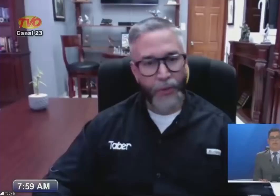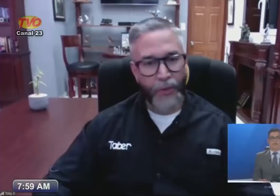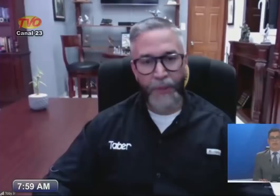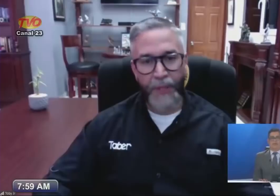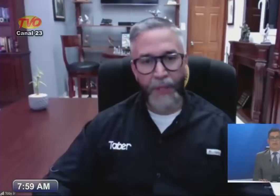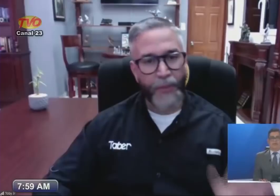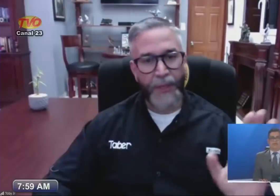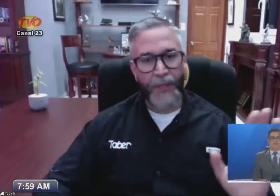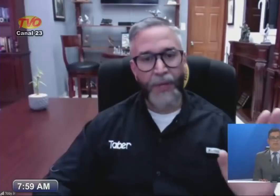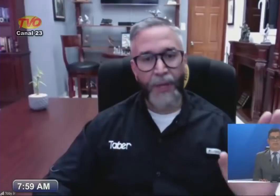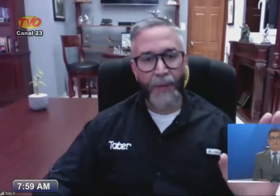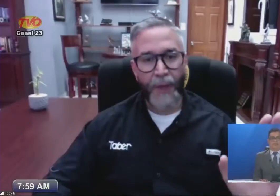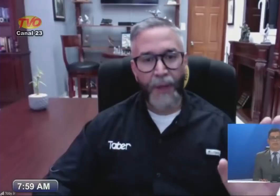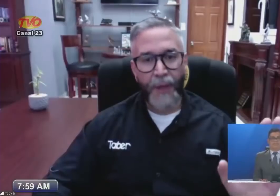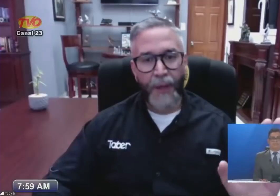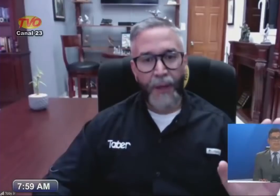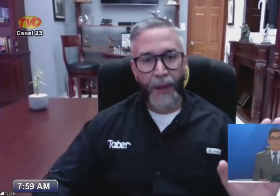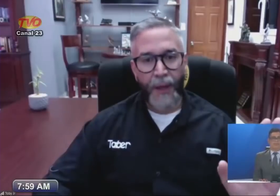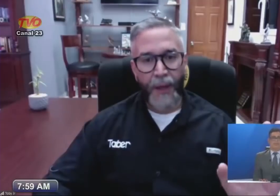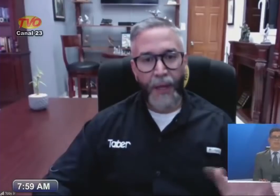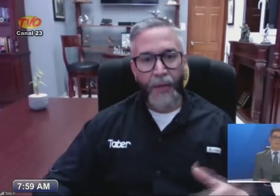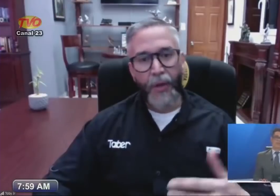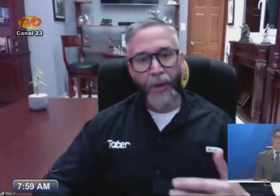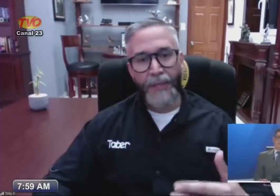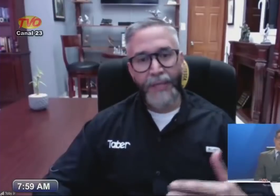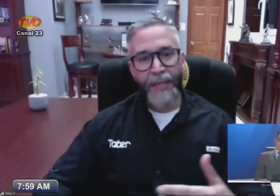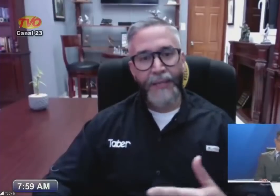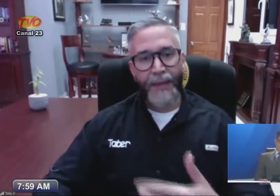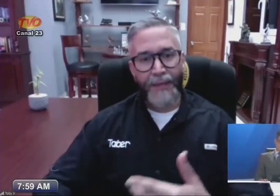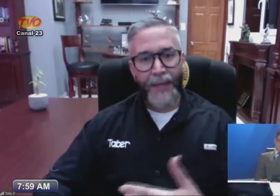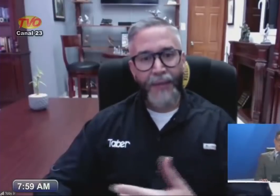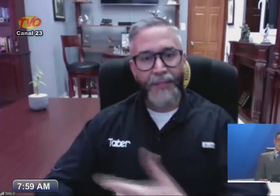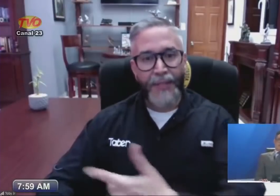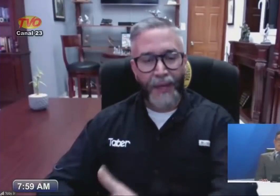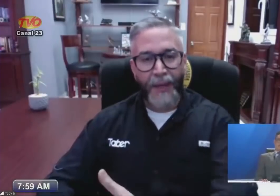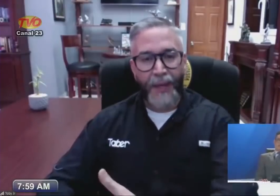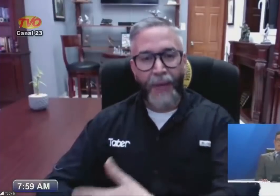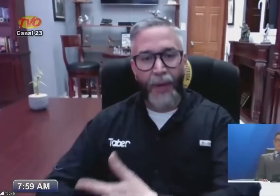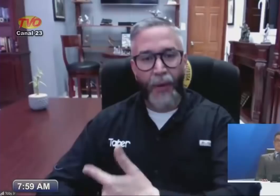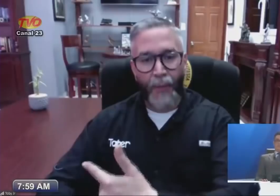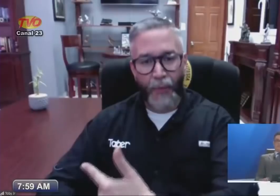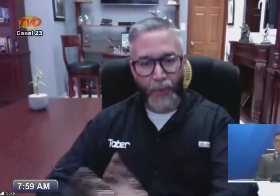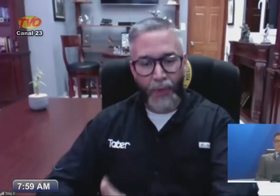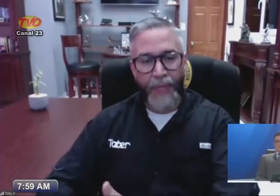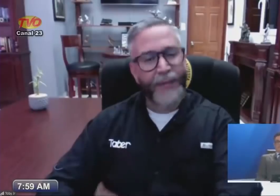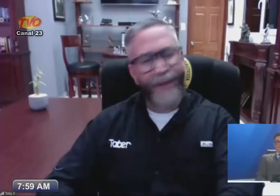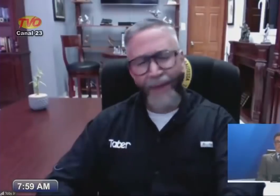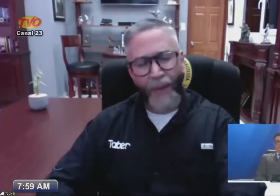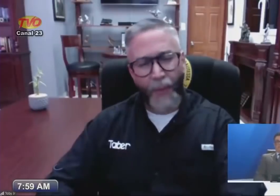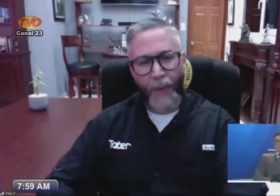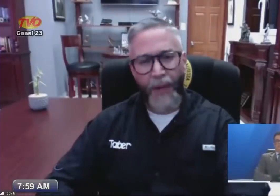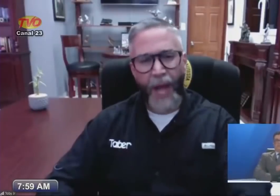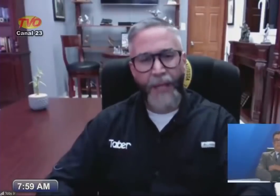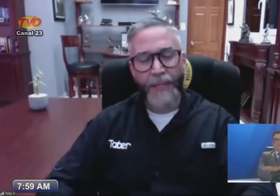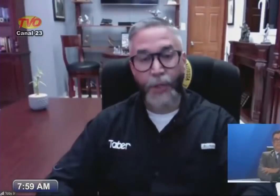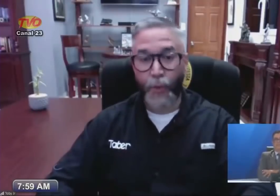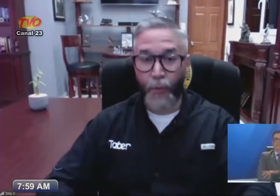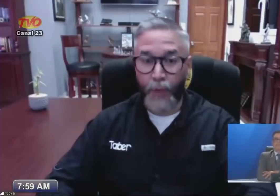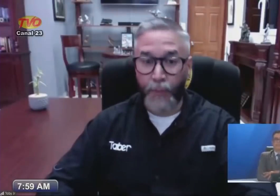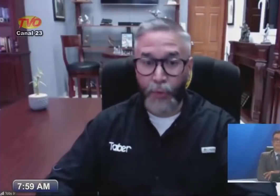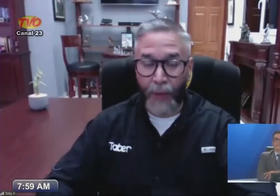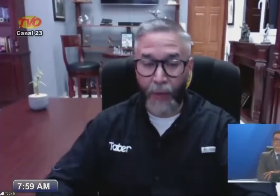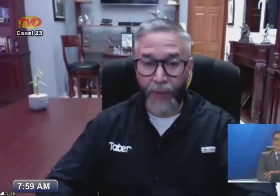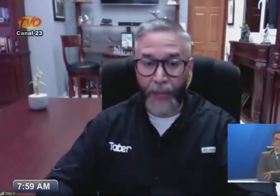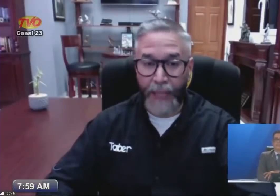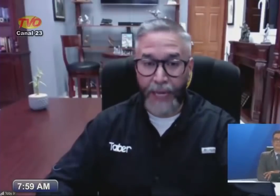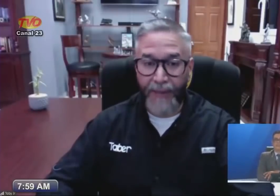estoy mintiendo estoy metiendo ellos están criticando a lo que mucho grita él también no hay problema calles hecho que